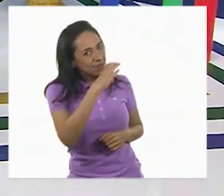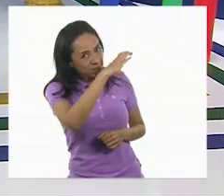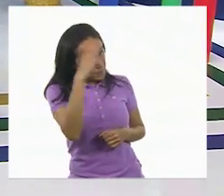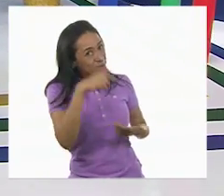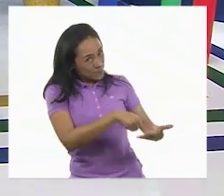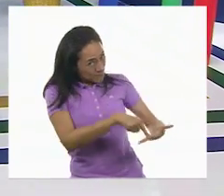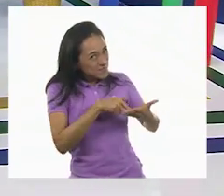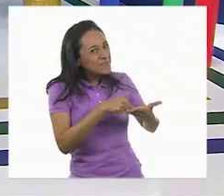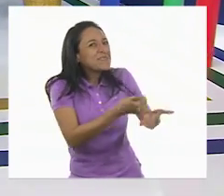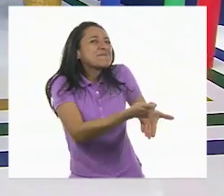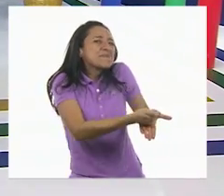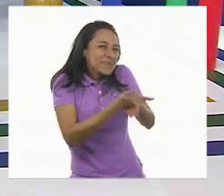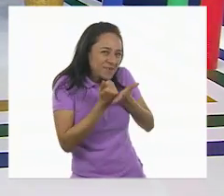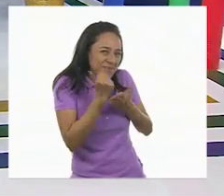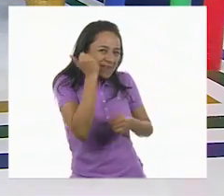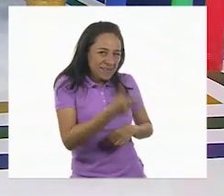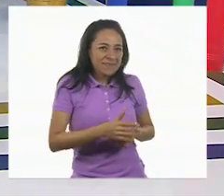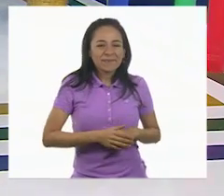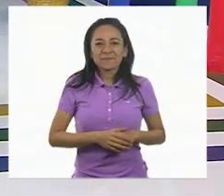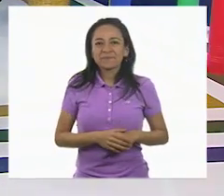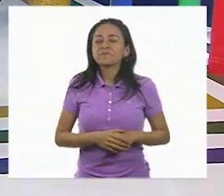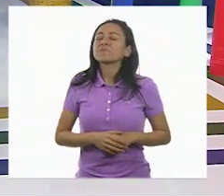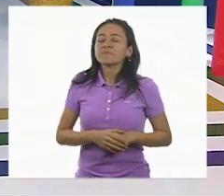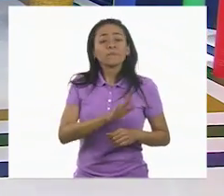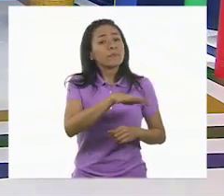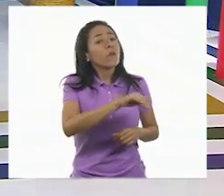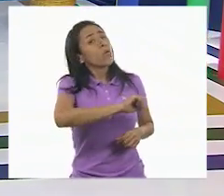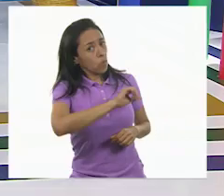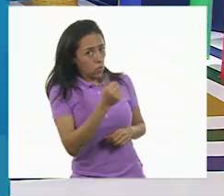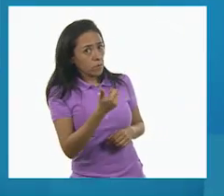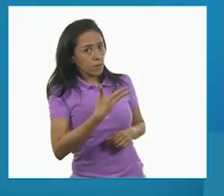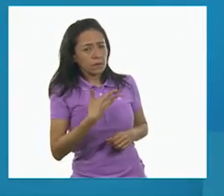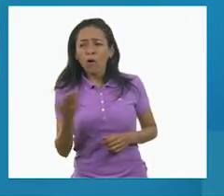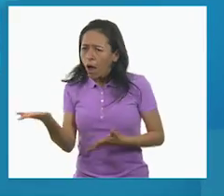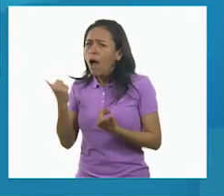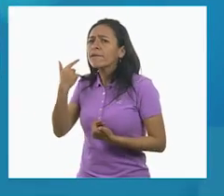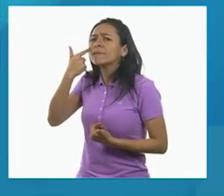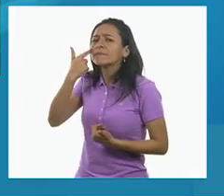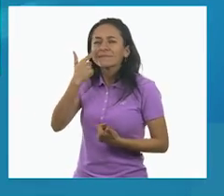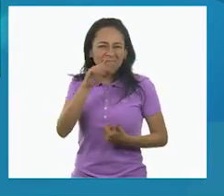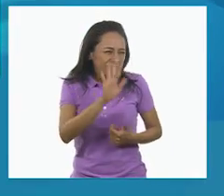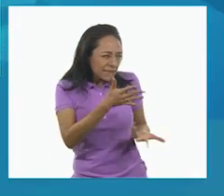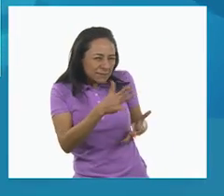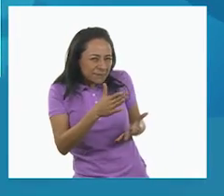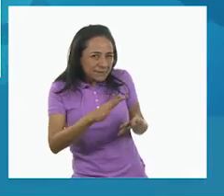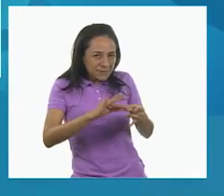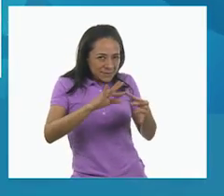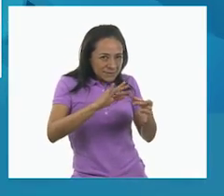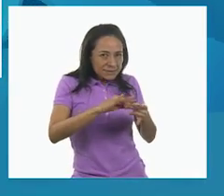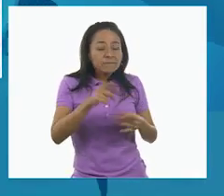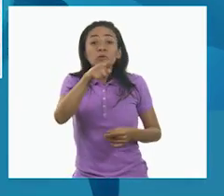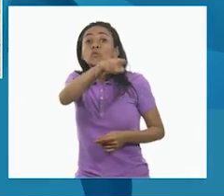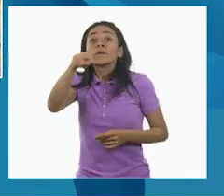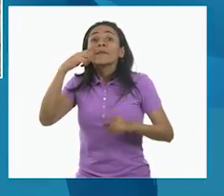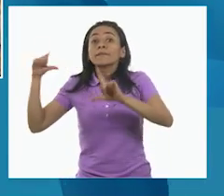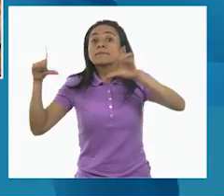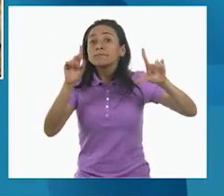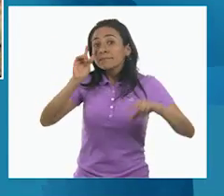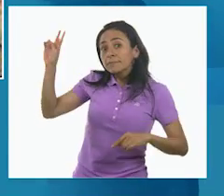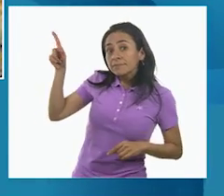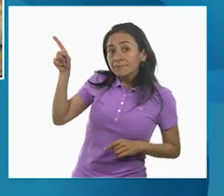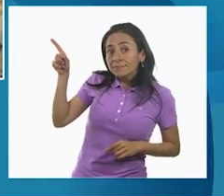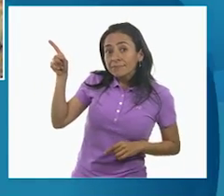ver. justo lo que estábamos hablando al principio. Muy bien. Vean la imagen en casa, alumnos. Un